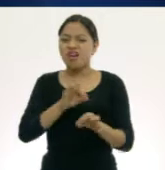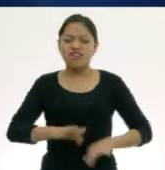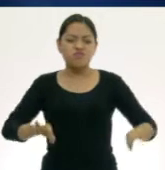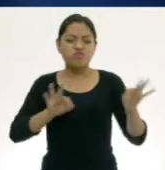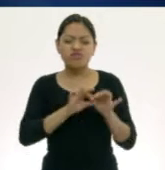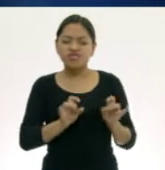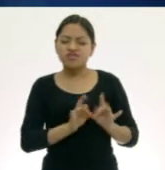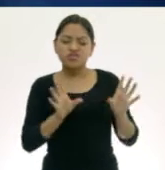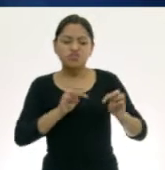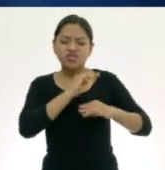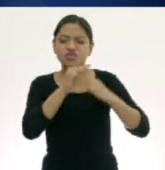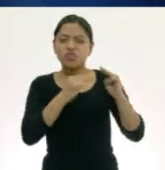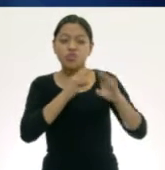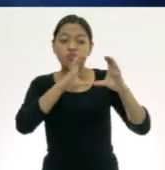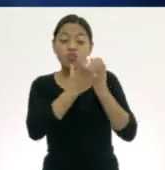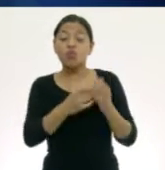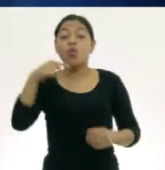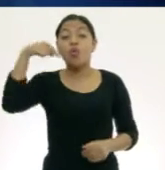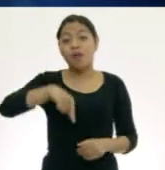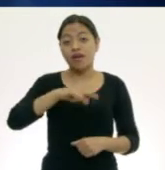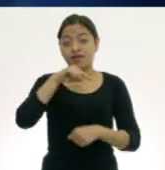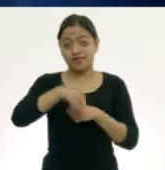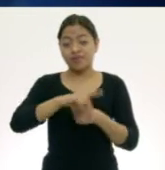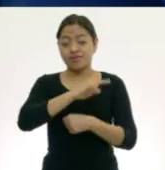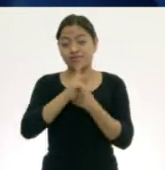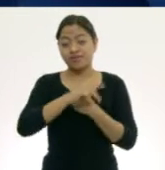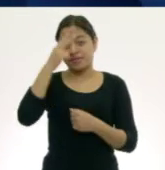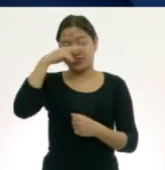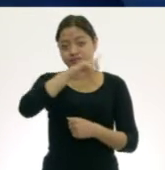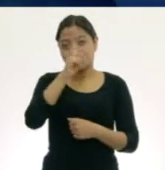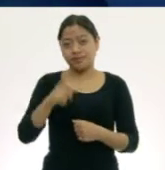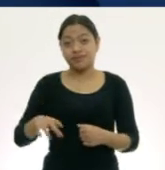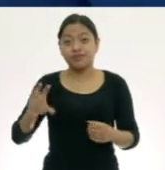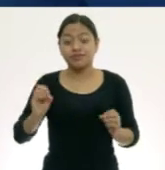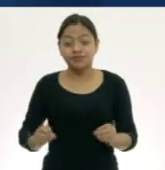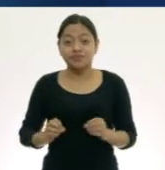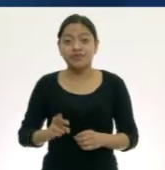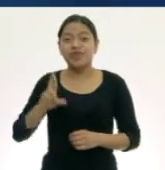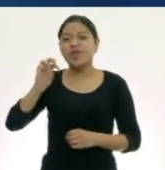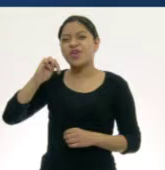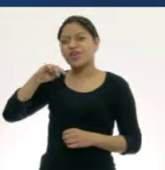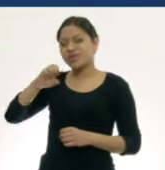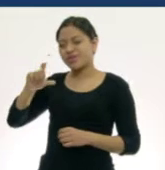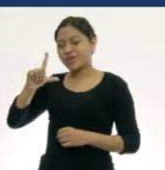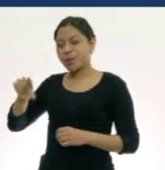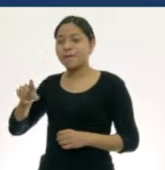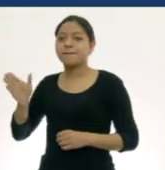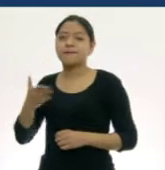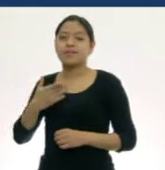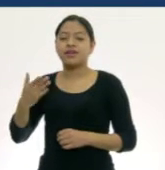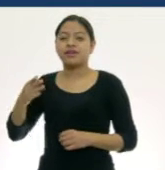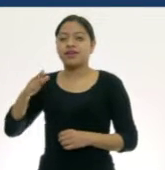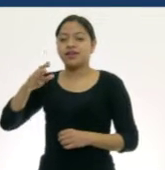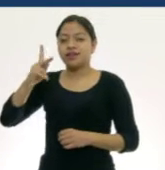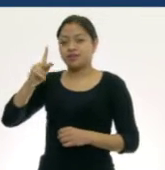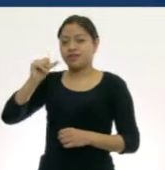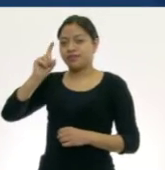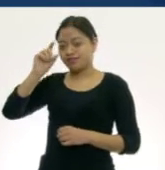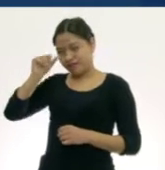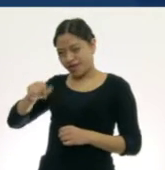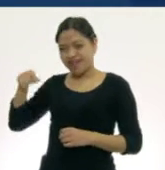mundo o en nuestro país. Exacto. ¿Y qué hicieron Rommel Pacheco y Paola Espinosa, que los ven todos los días? Claro,